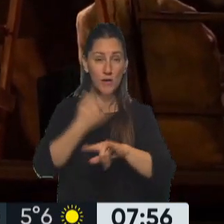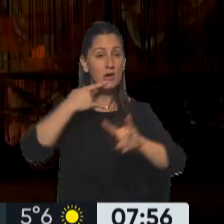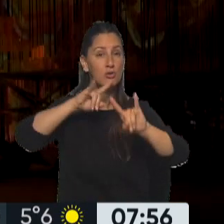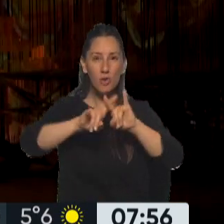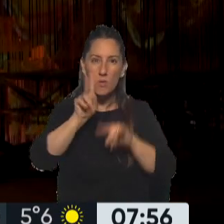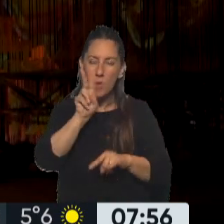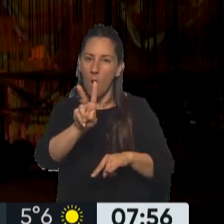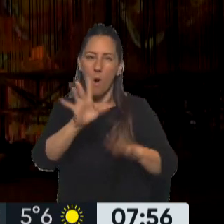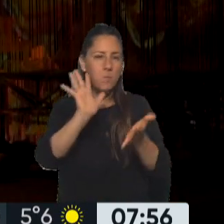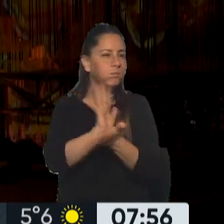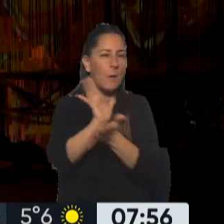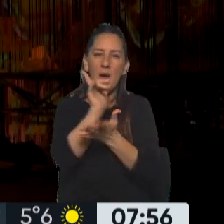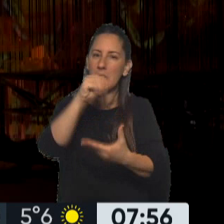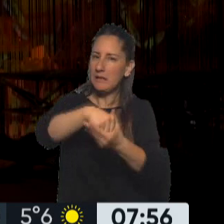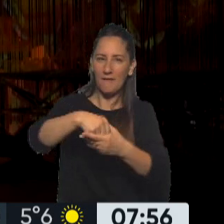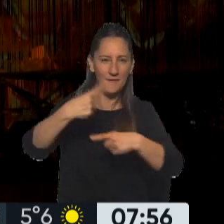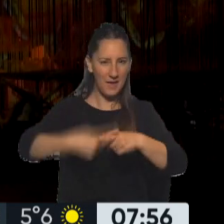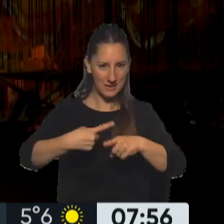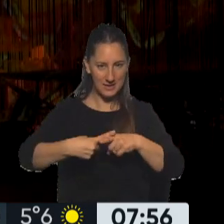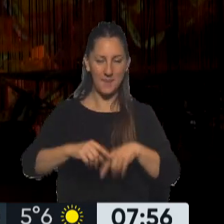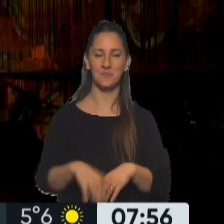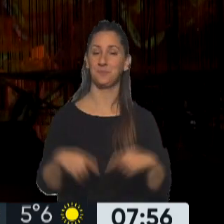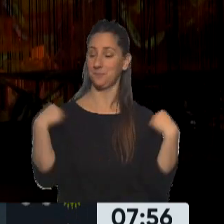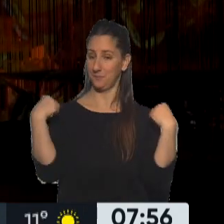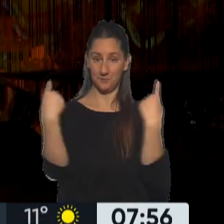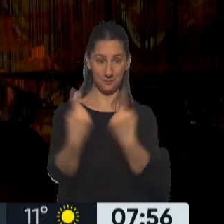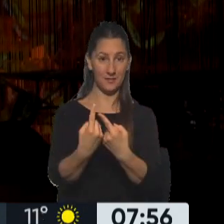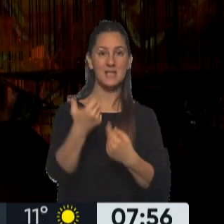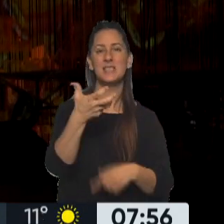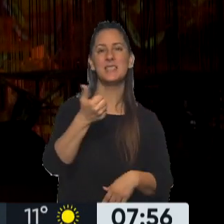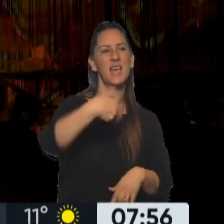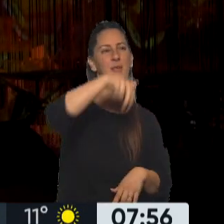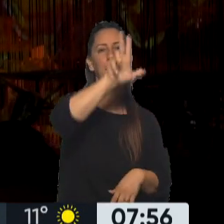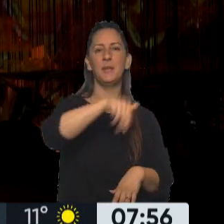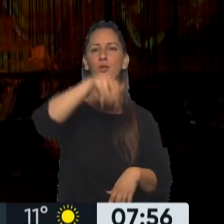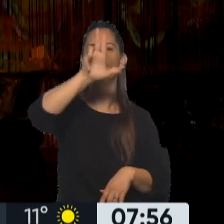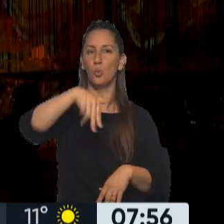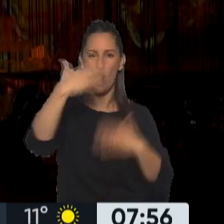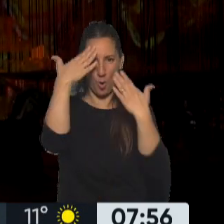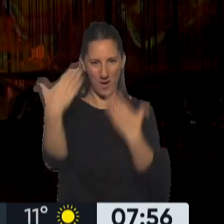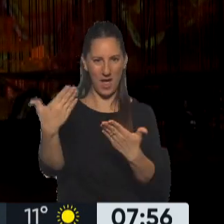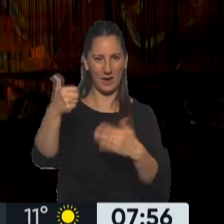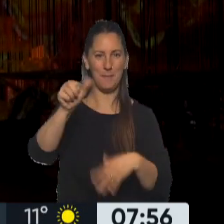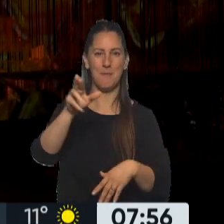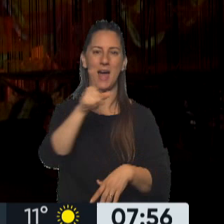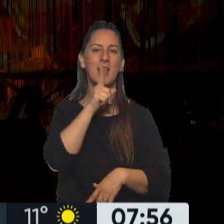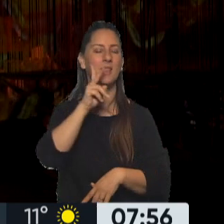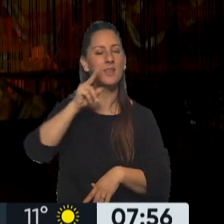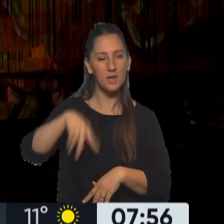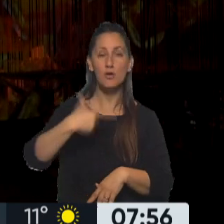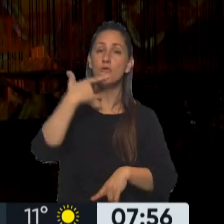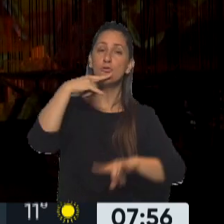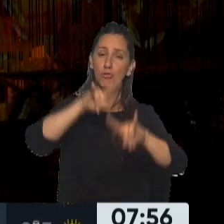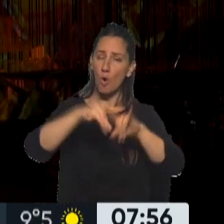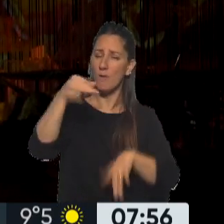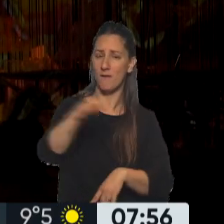viven como una fiesta dentro de la sala. Sala, a su vez, que tiene seis grandes pinturas del homenajeado en las paredes laterales. Muy buen espectáculo en